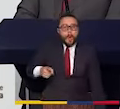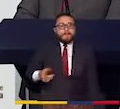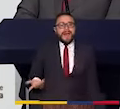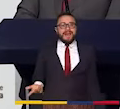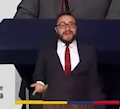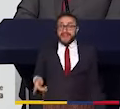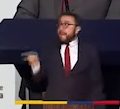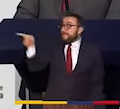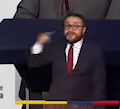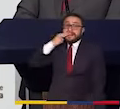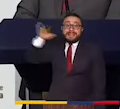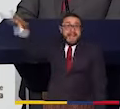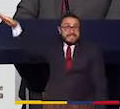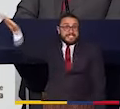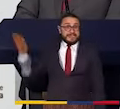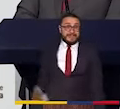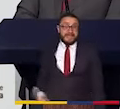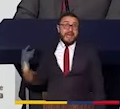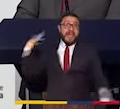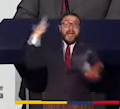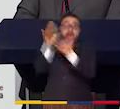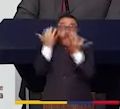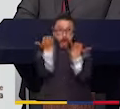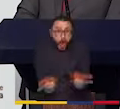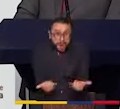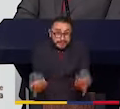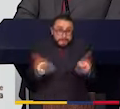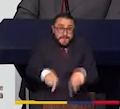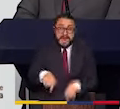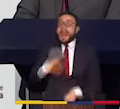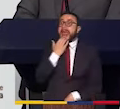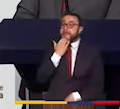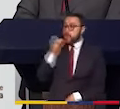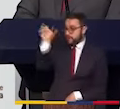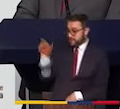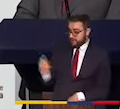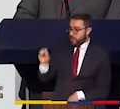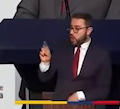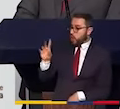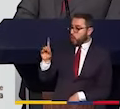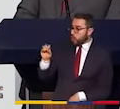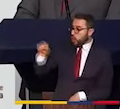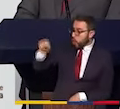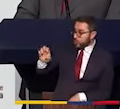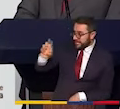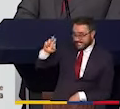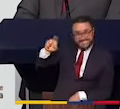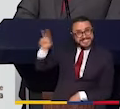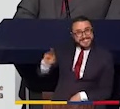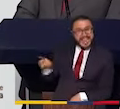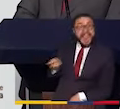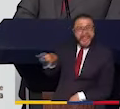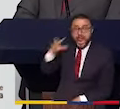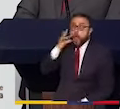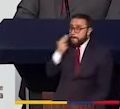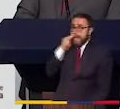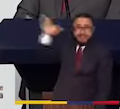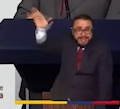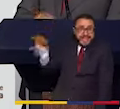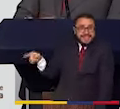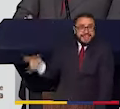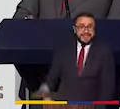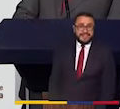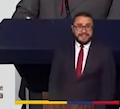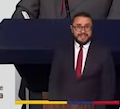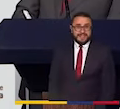uno, pero no es el único. Por eso, ¿cómo se vuelve a repetir,